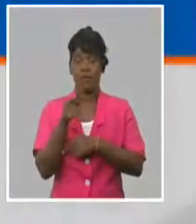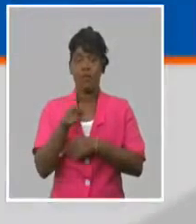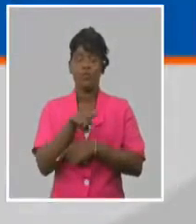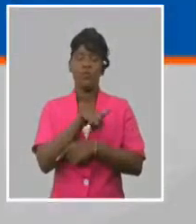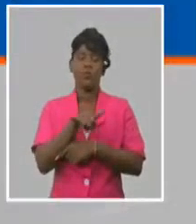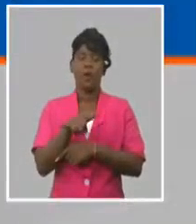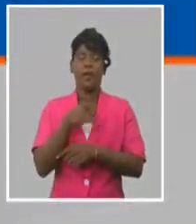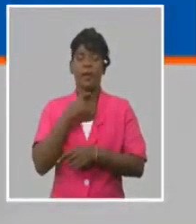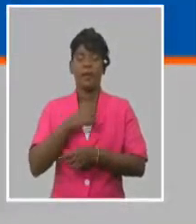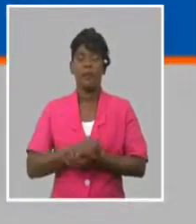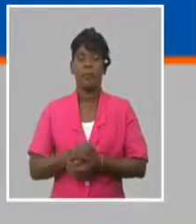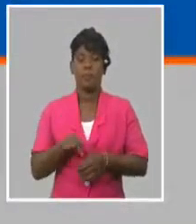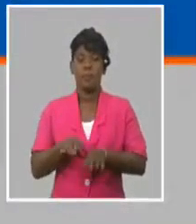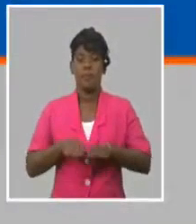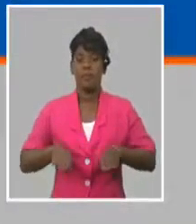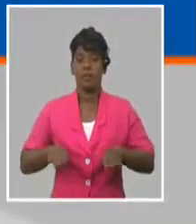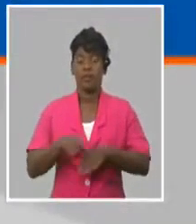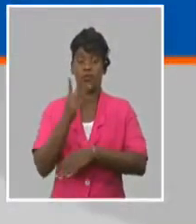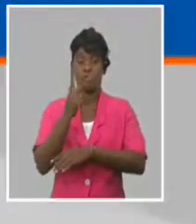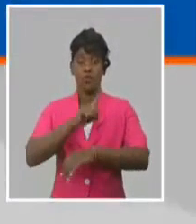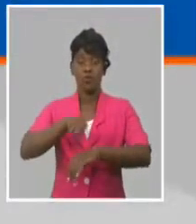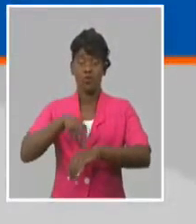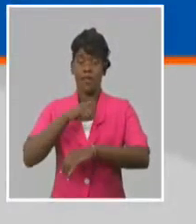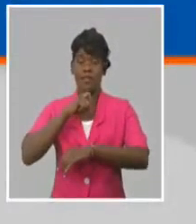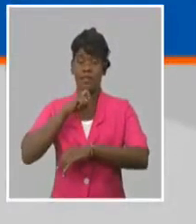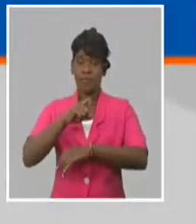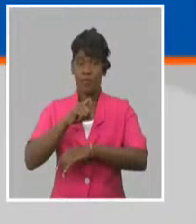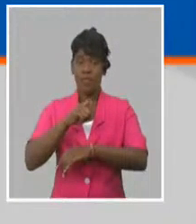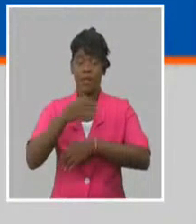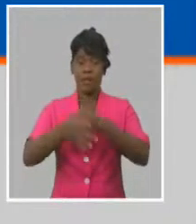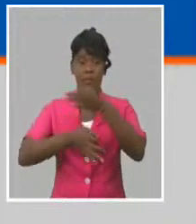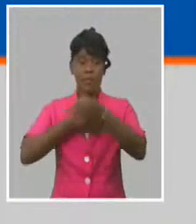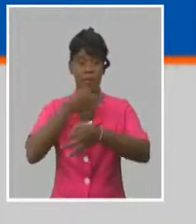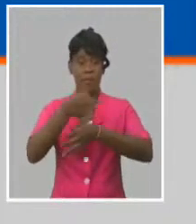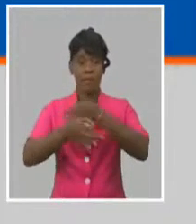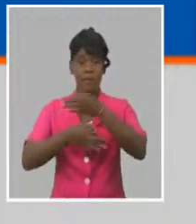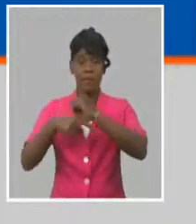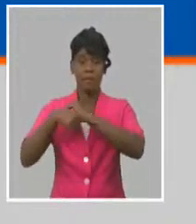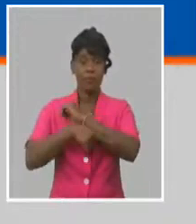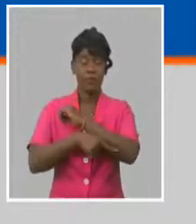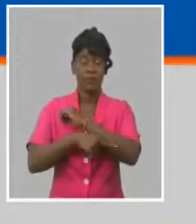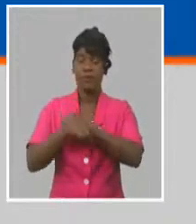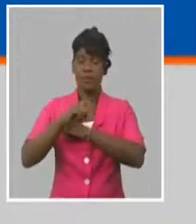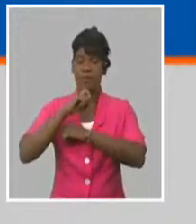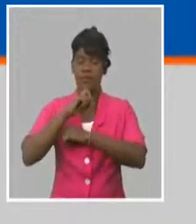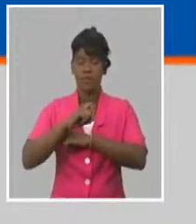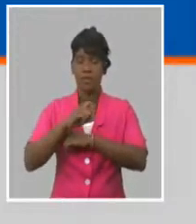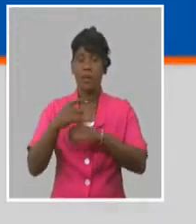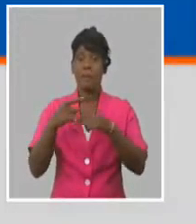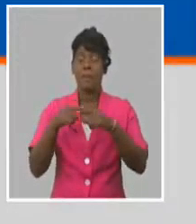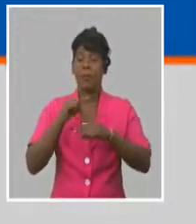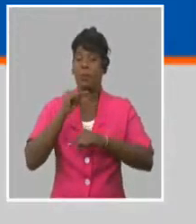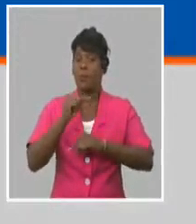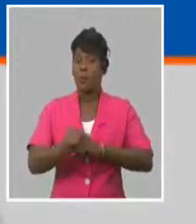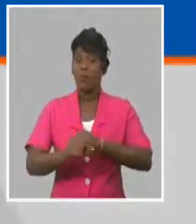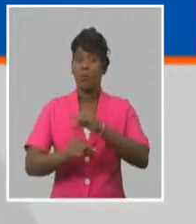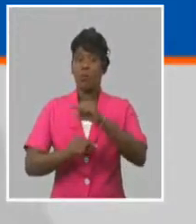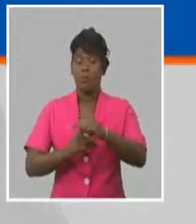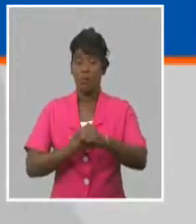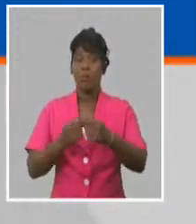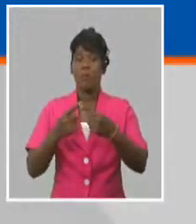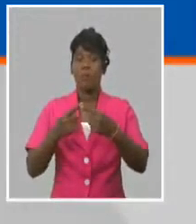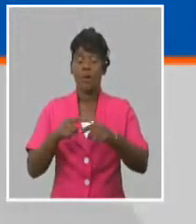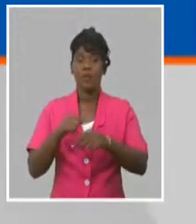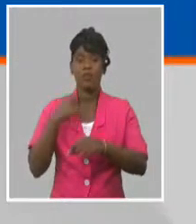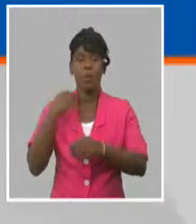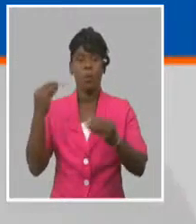posible en una mesa redonda de 2 horas poder explicarlo todo, trasladar la disposición y la indicación de la dirección del